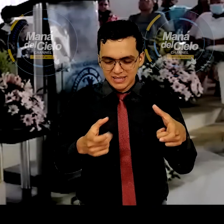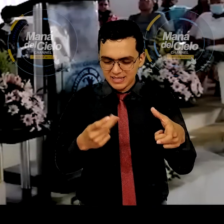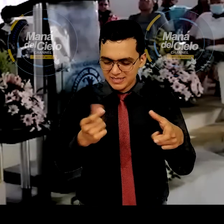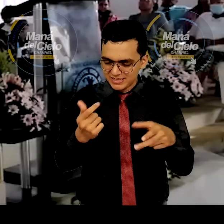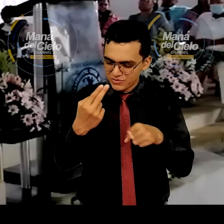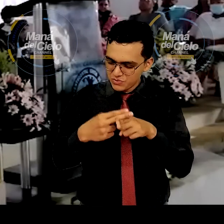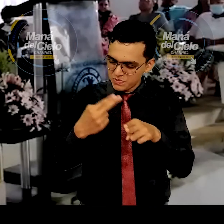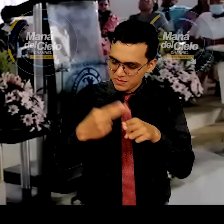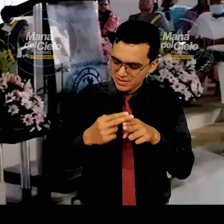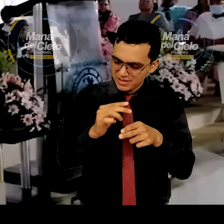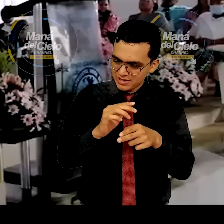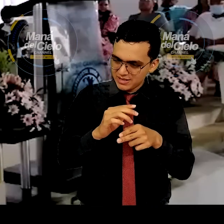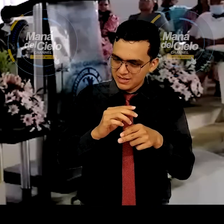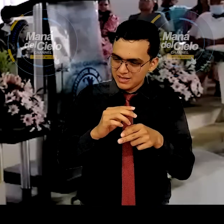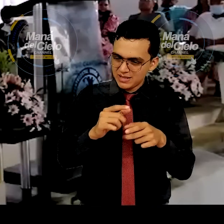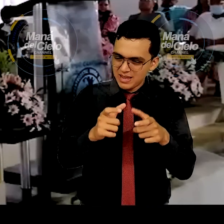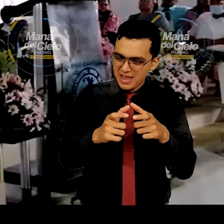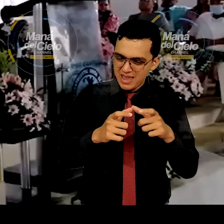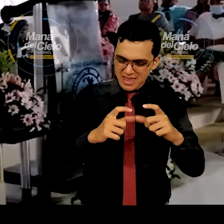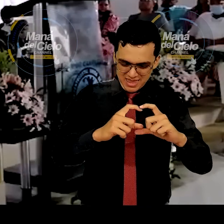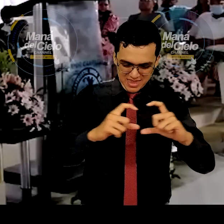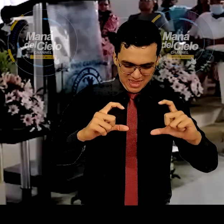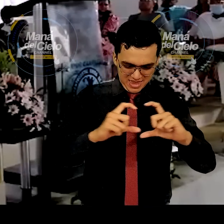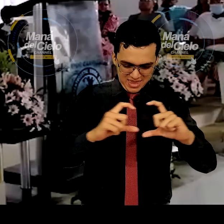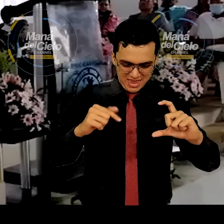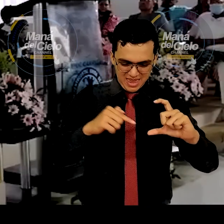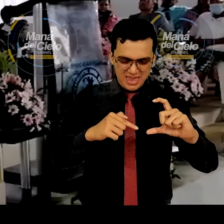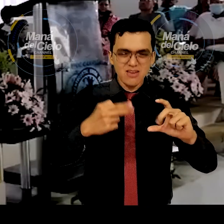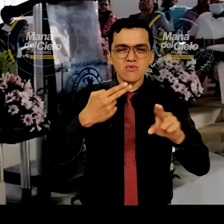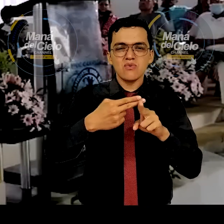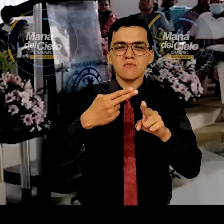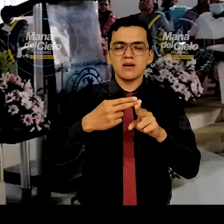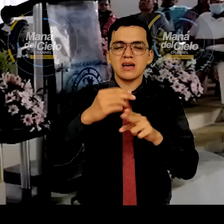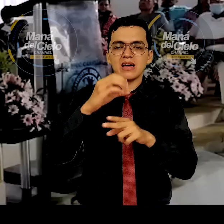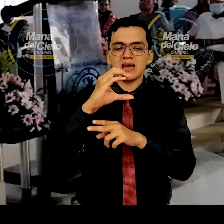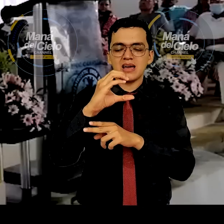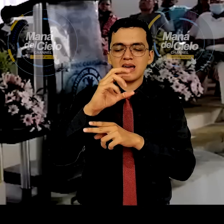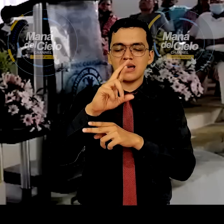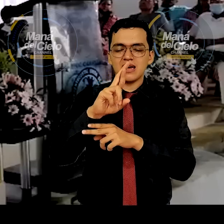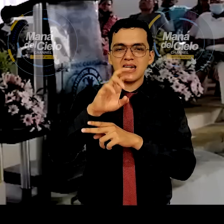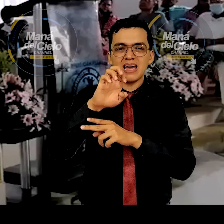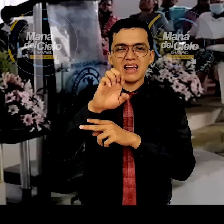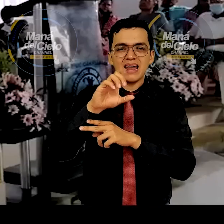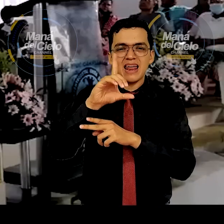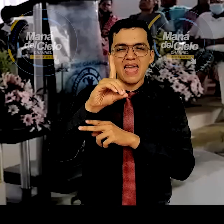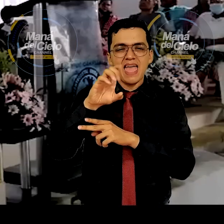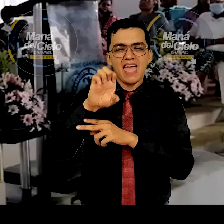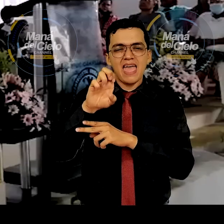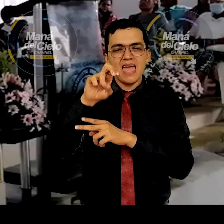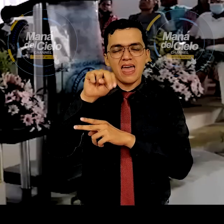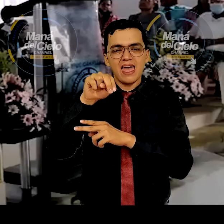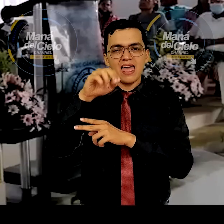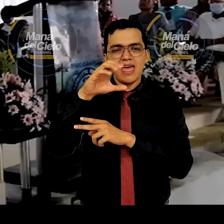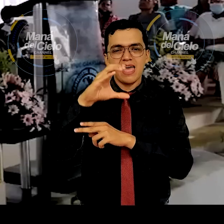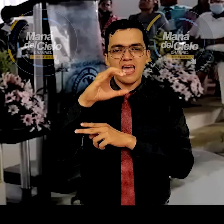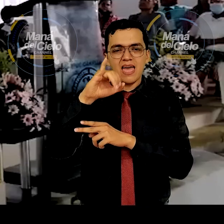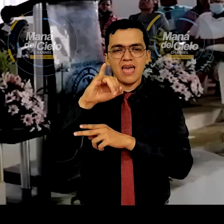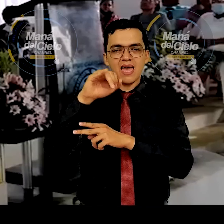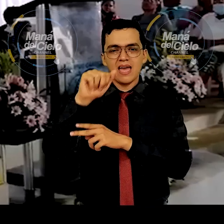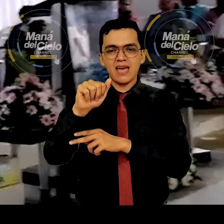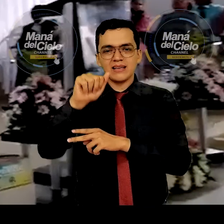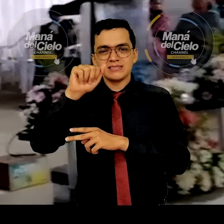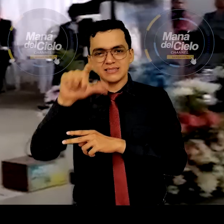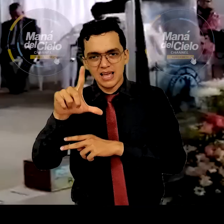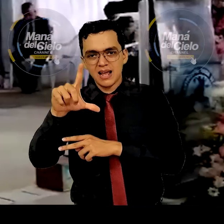¿Qué las hermanas dicen? Credenciales. Con frases lindas. Casi todas de la